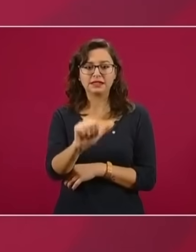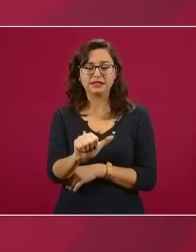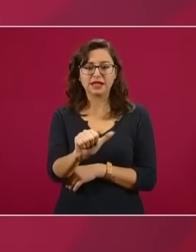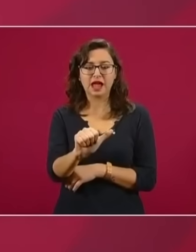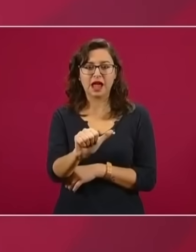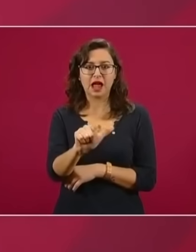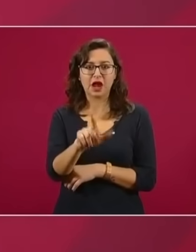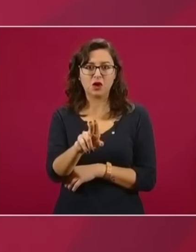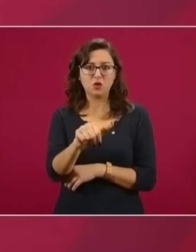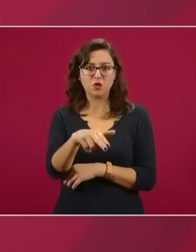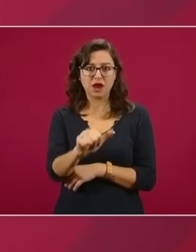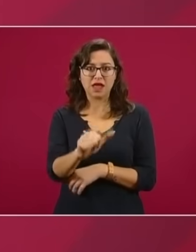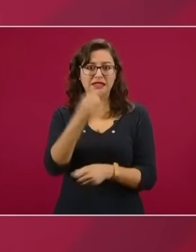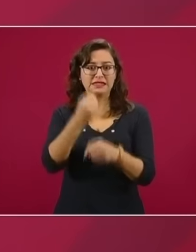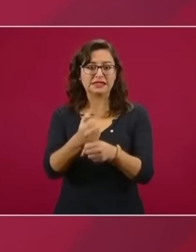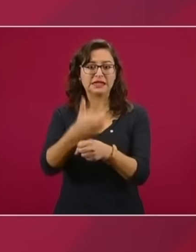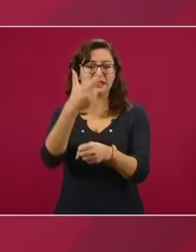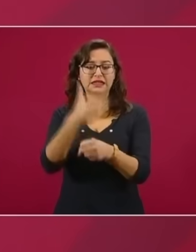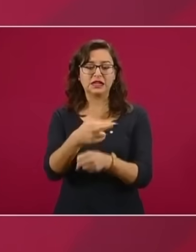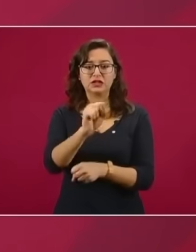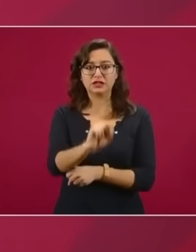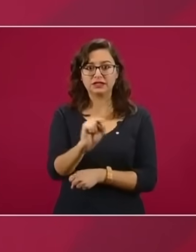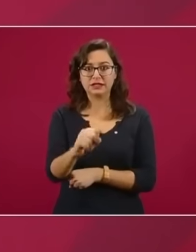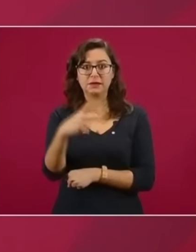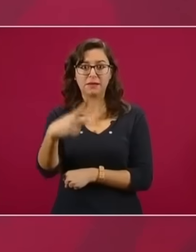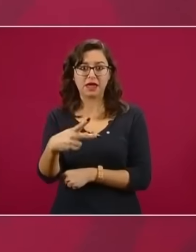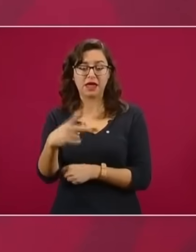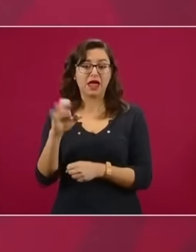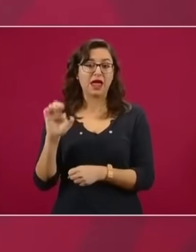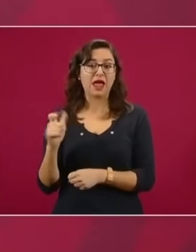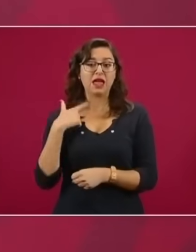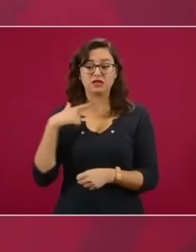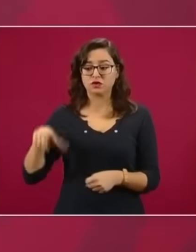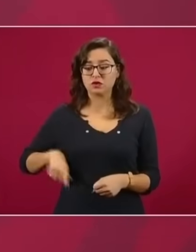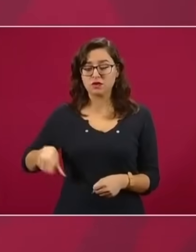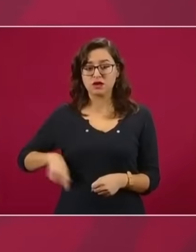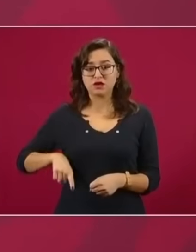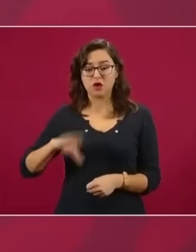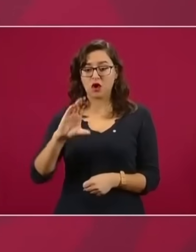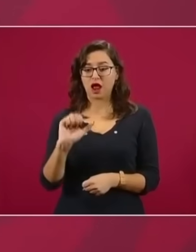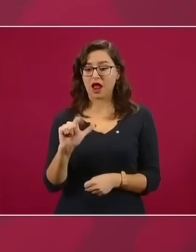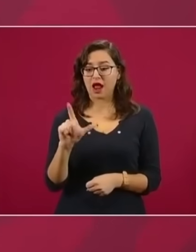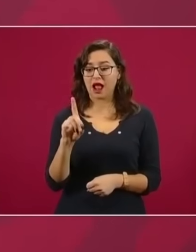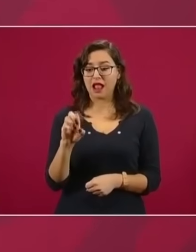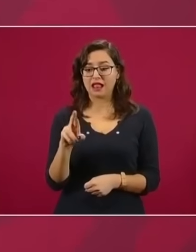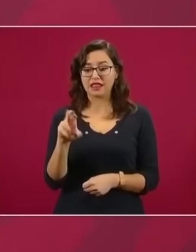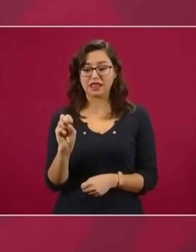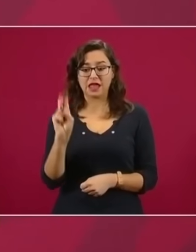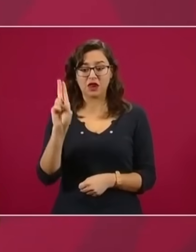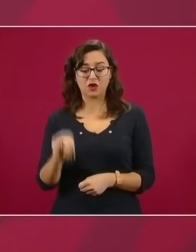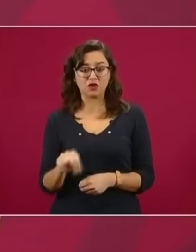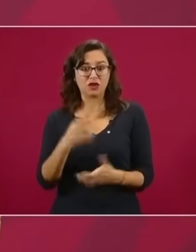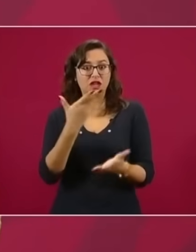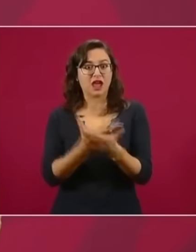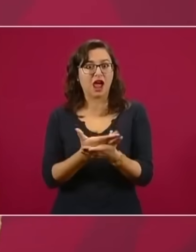Y ahora detienen al secretario de la Defensa durante el